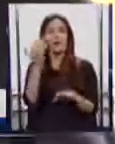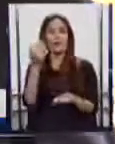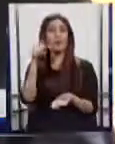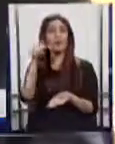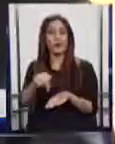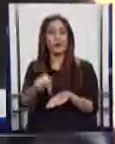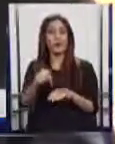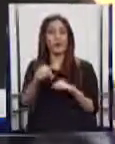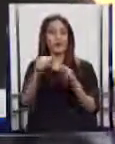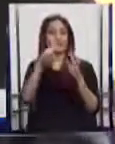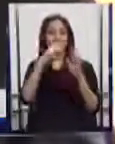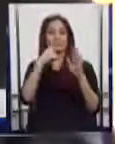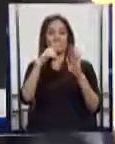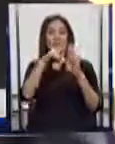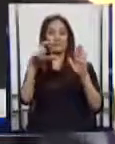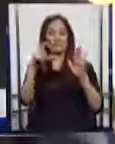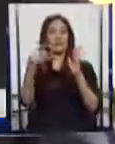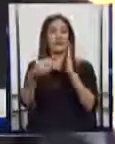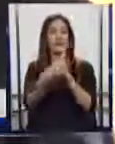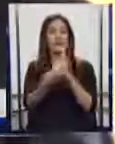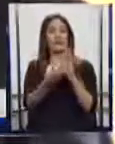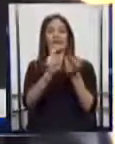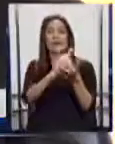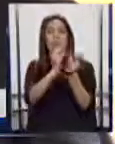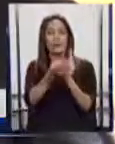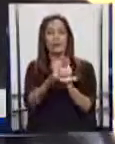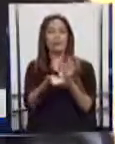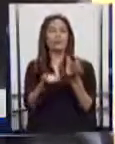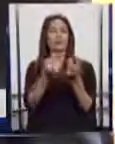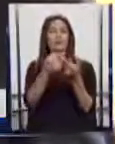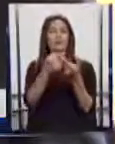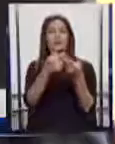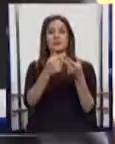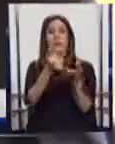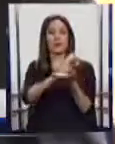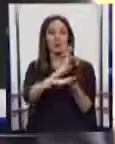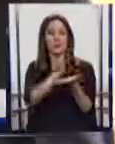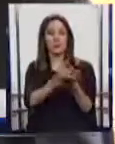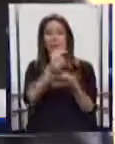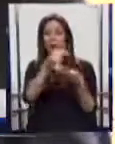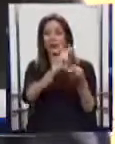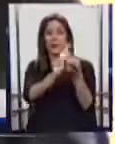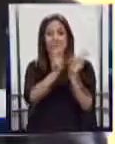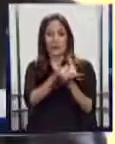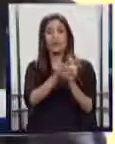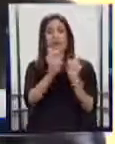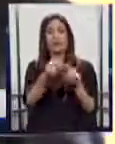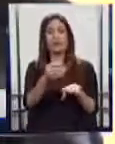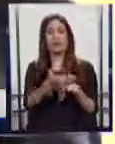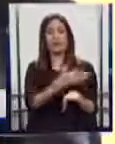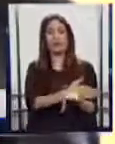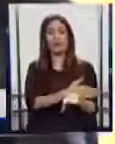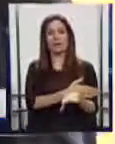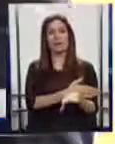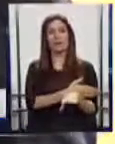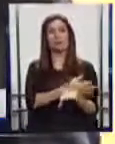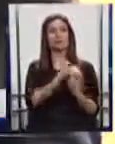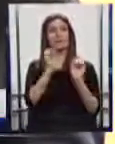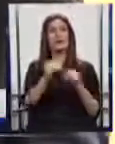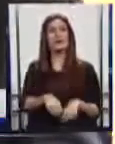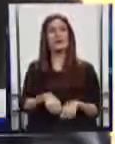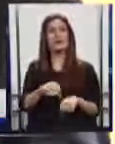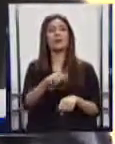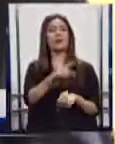ese capítulo, o sea, enmiendas, reformas constitucionales y Asamblea Constituyente, debe tener previamente el dictamen de habilitación de la